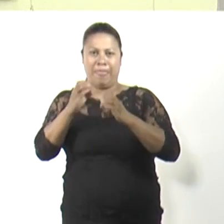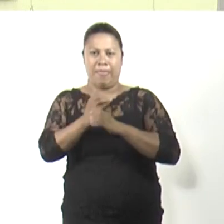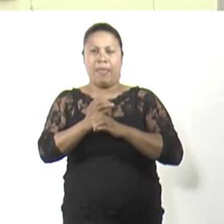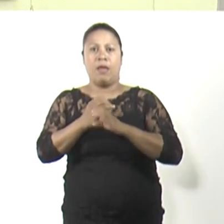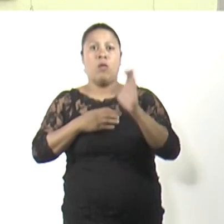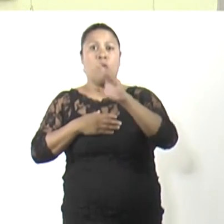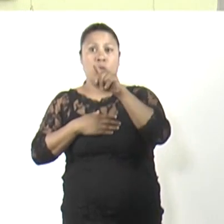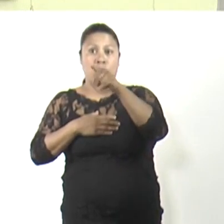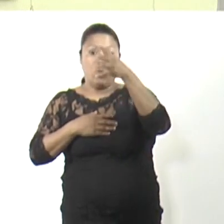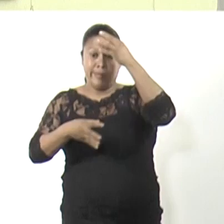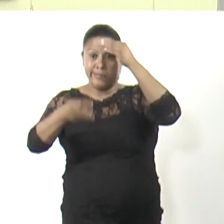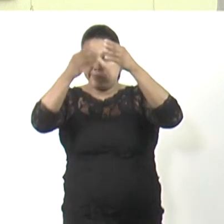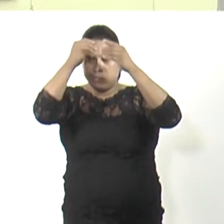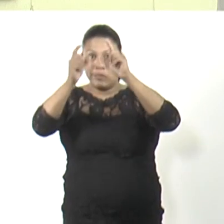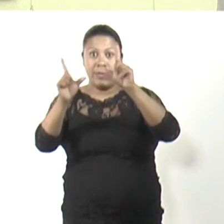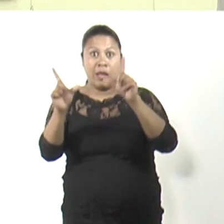tú